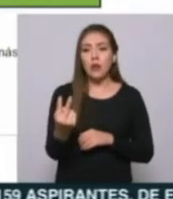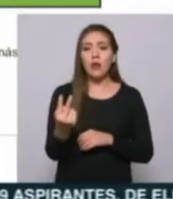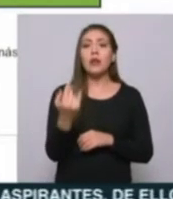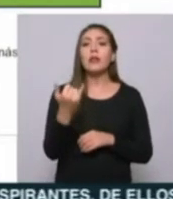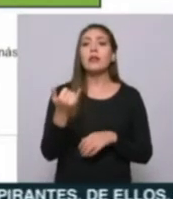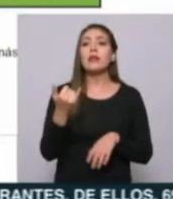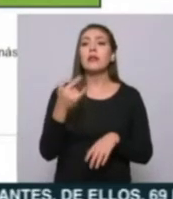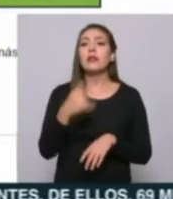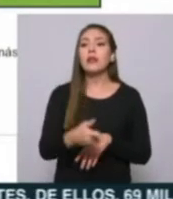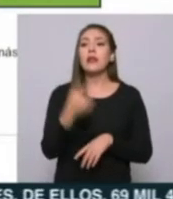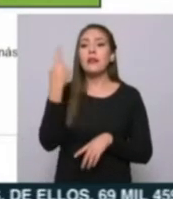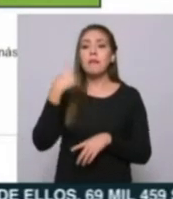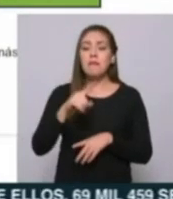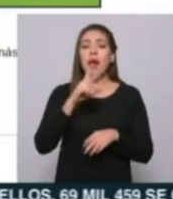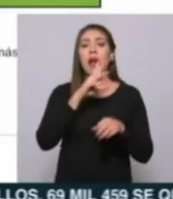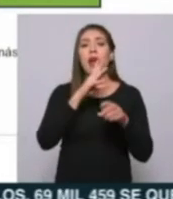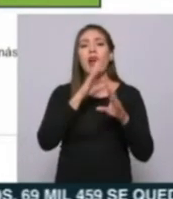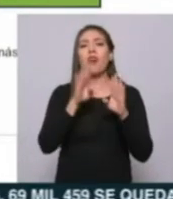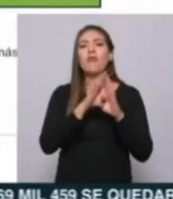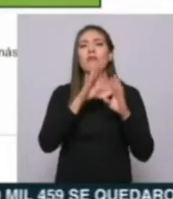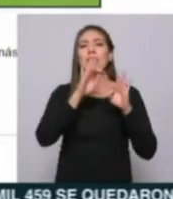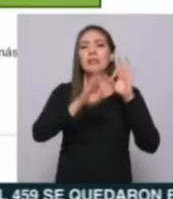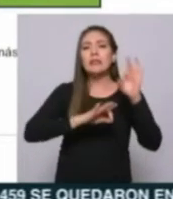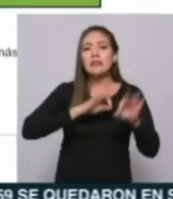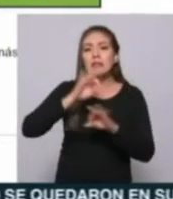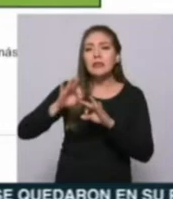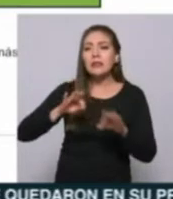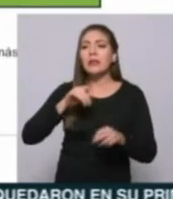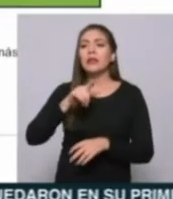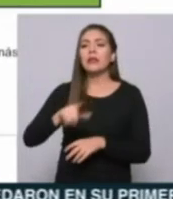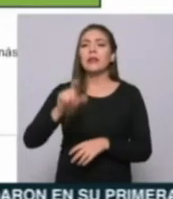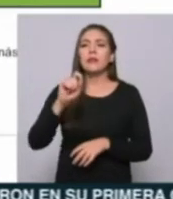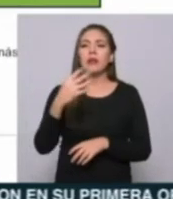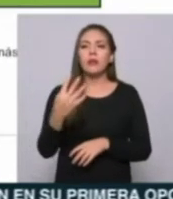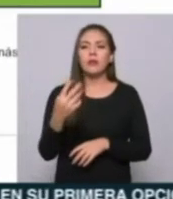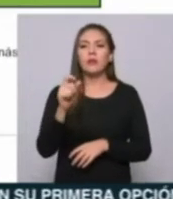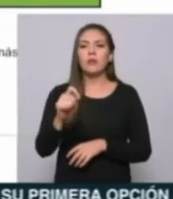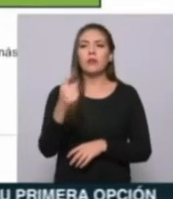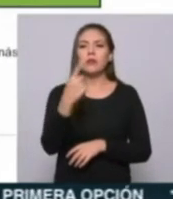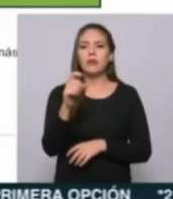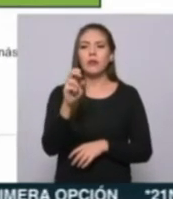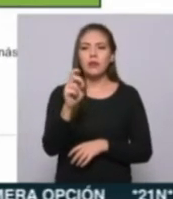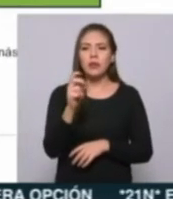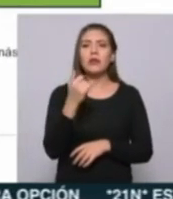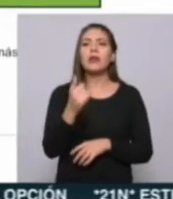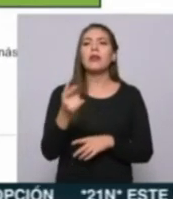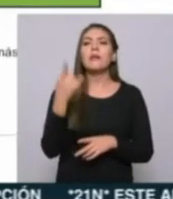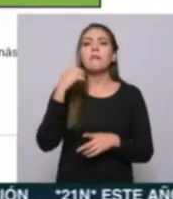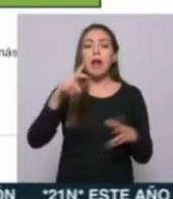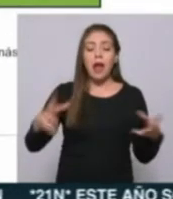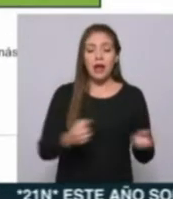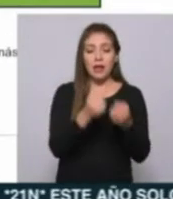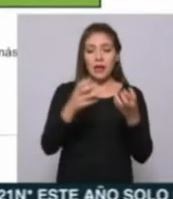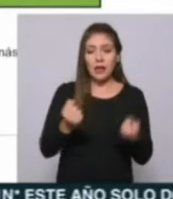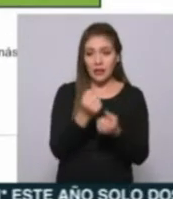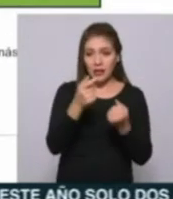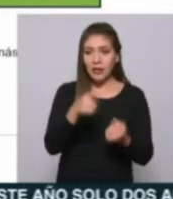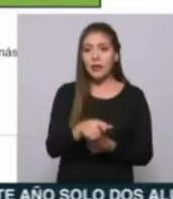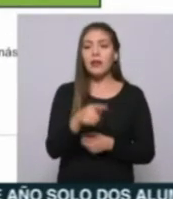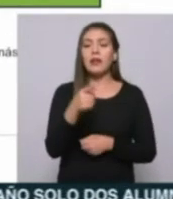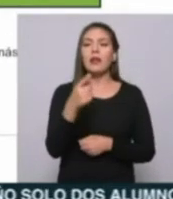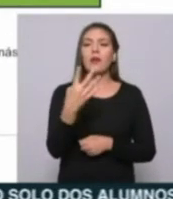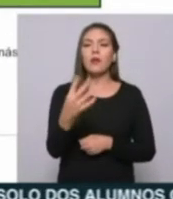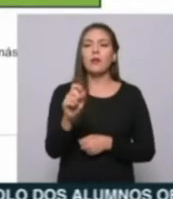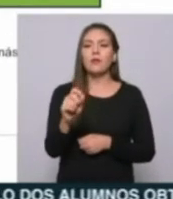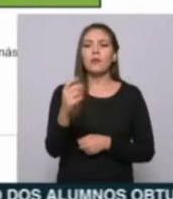fueron 24.130 y una capacidad recuperada de 4.556. Esta recuperación fue de